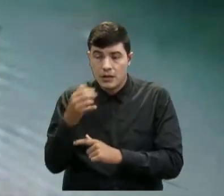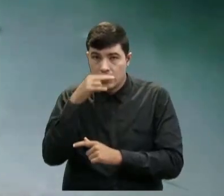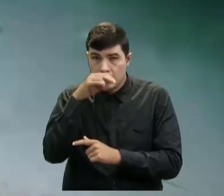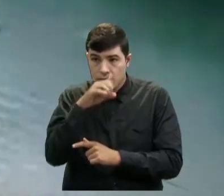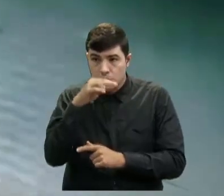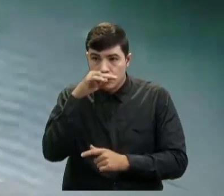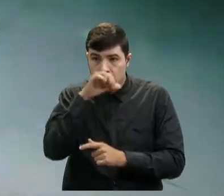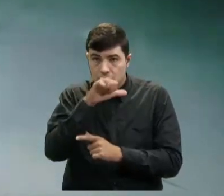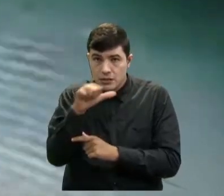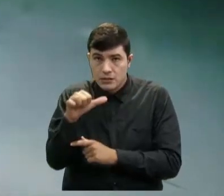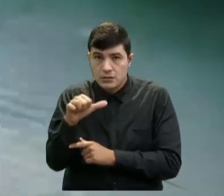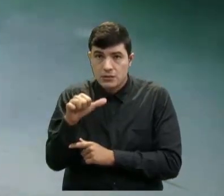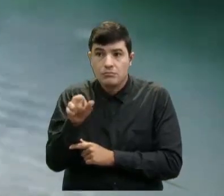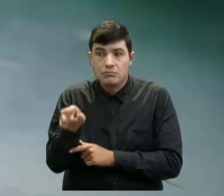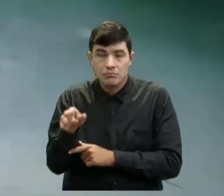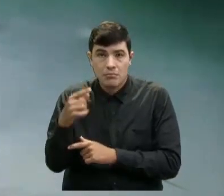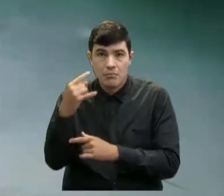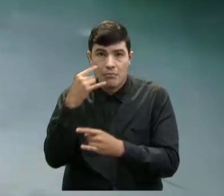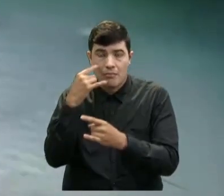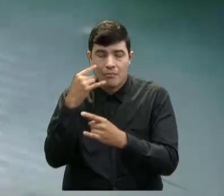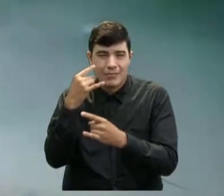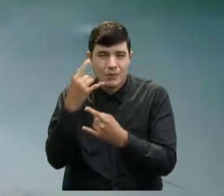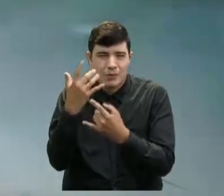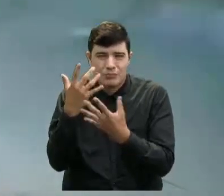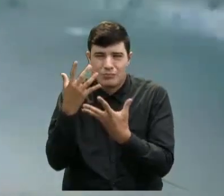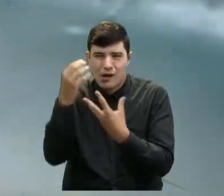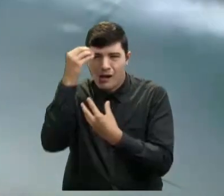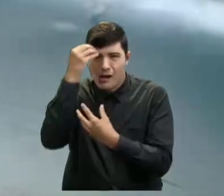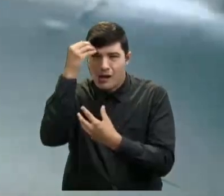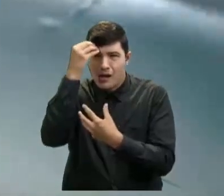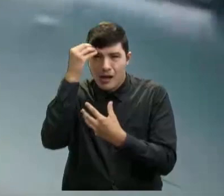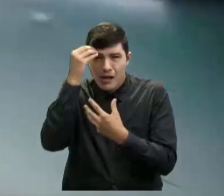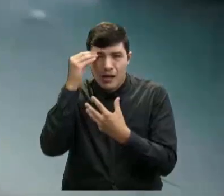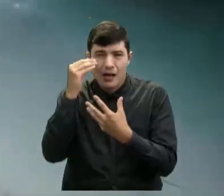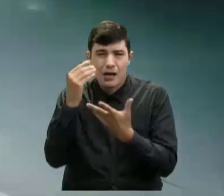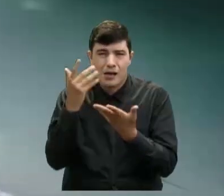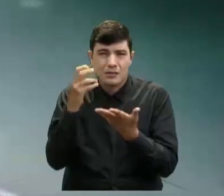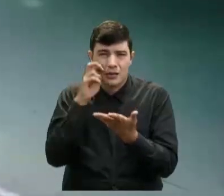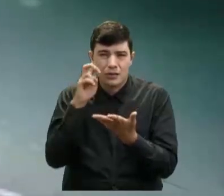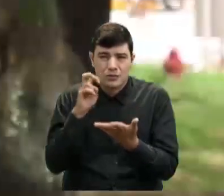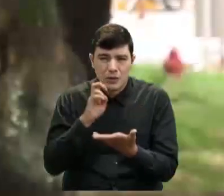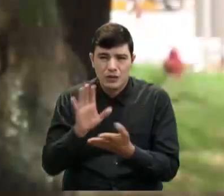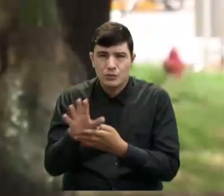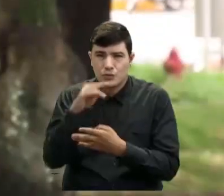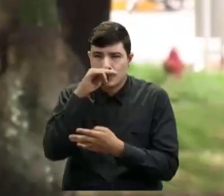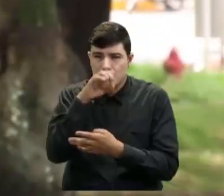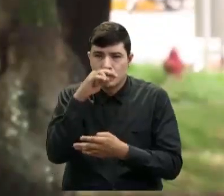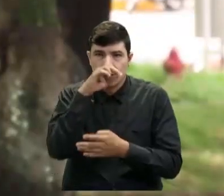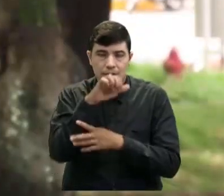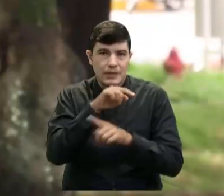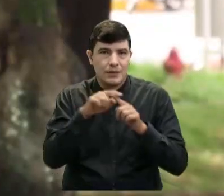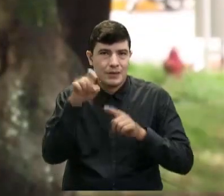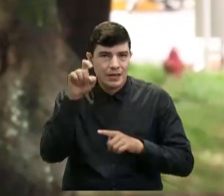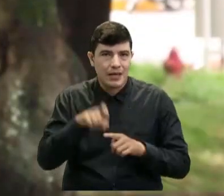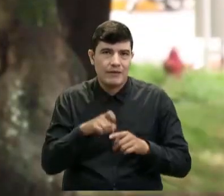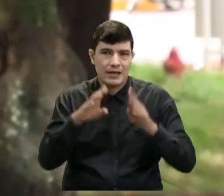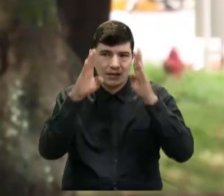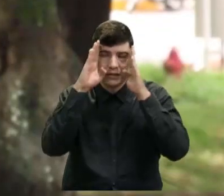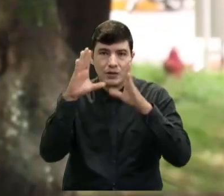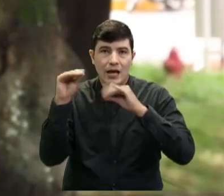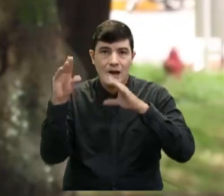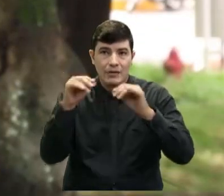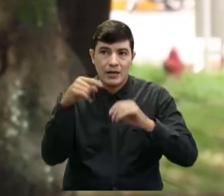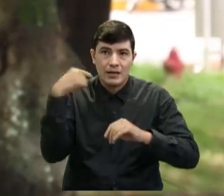verlos como que aquí no pasó nada. Eso es algo normal, es algo que sucede, puede suceder, pero pues